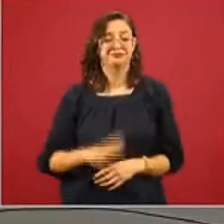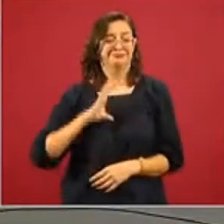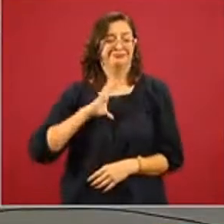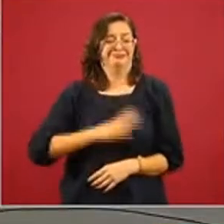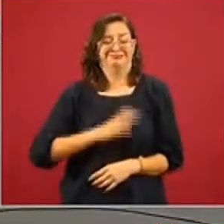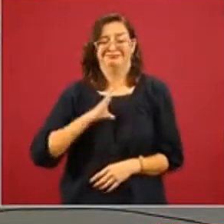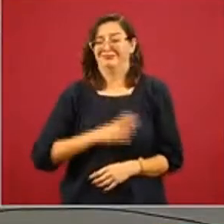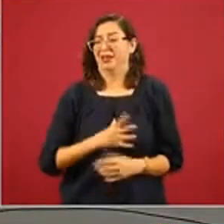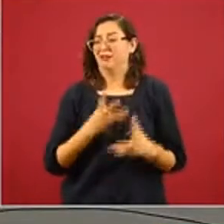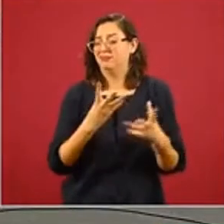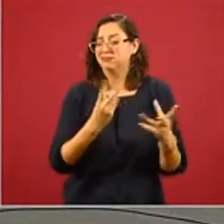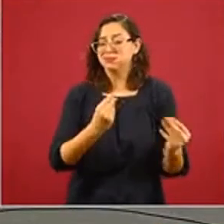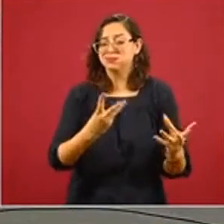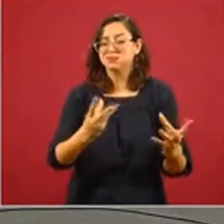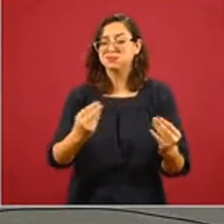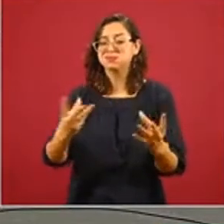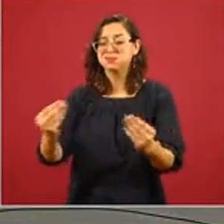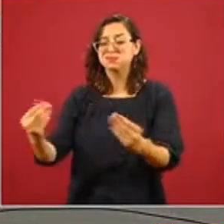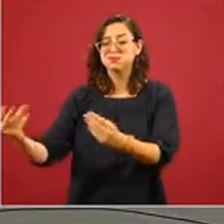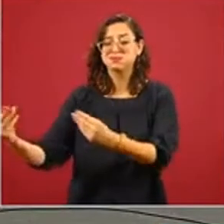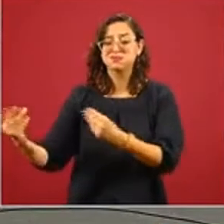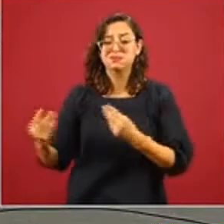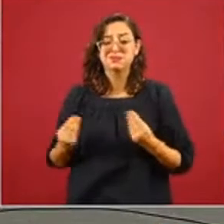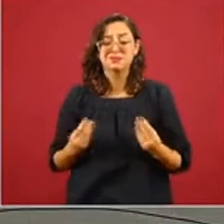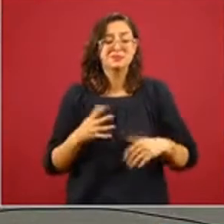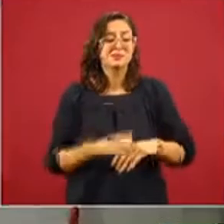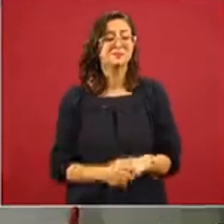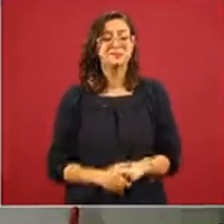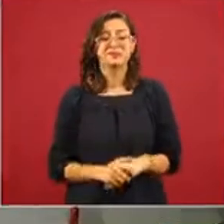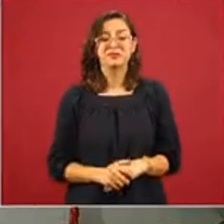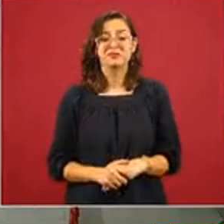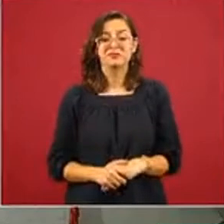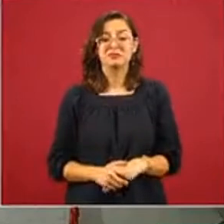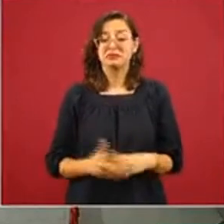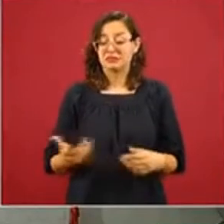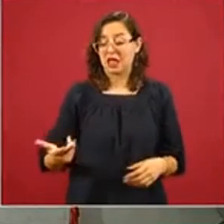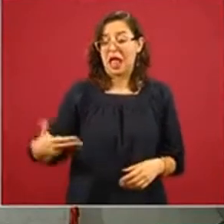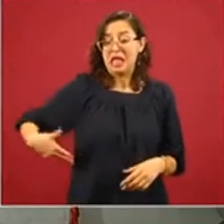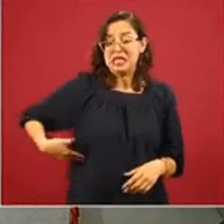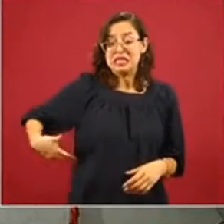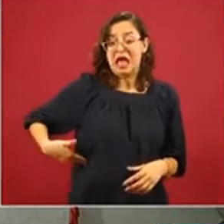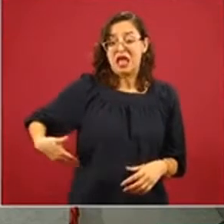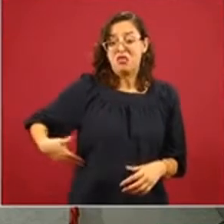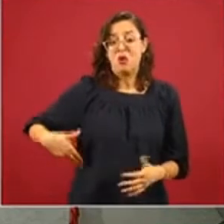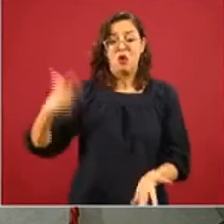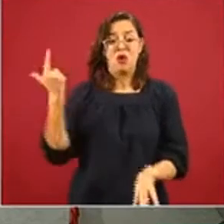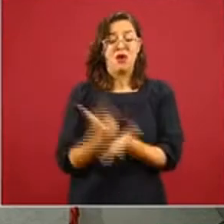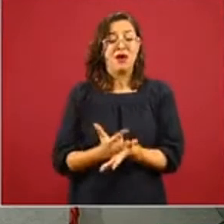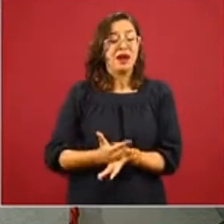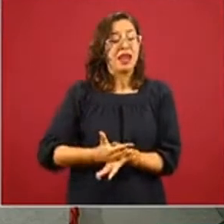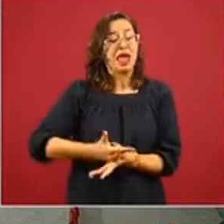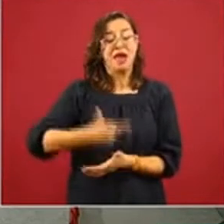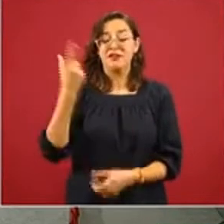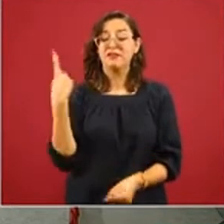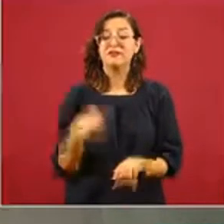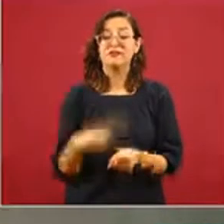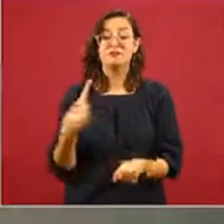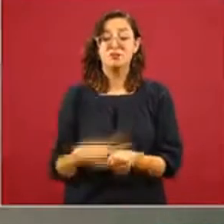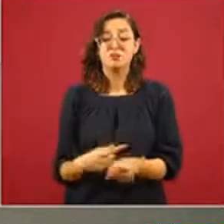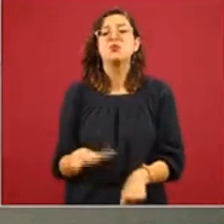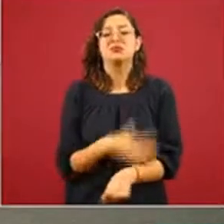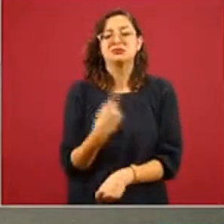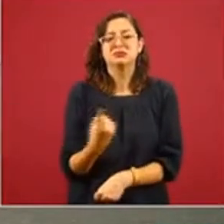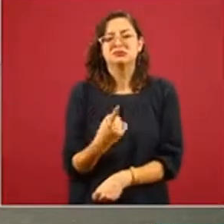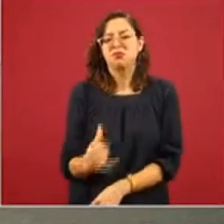cánceres, múltiples cánceres, enfermedad crónica del hígado relacionada principalmente con el